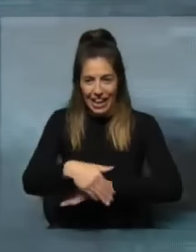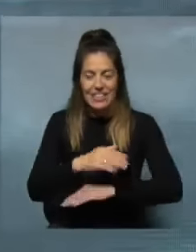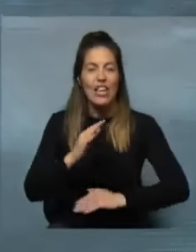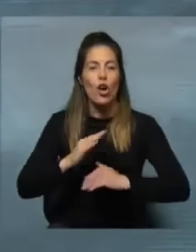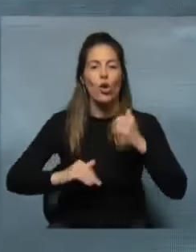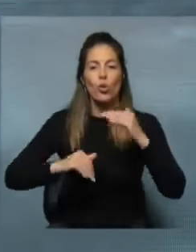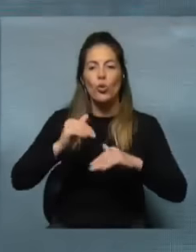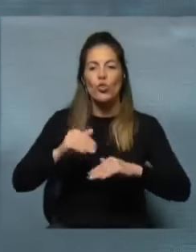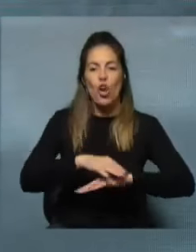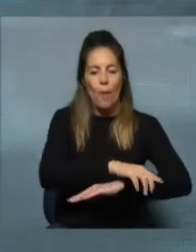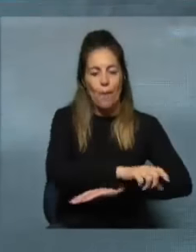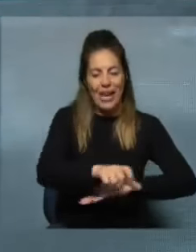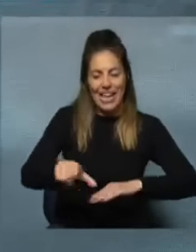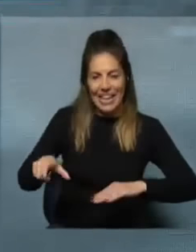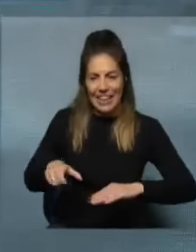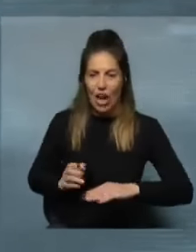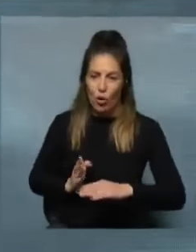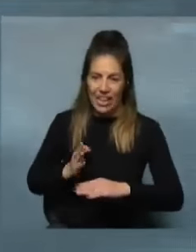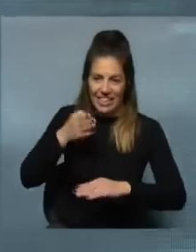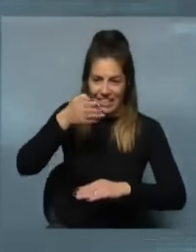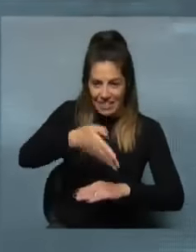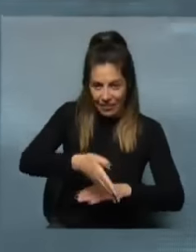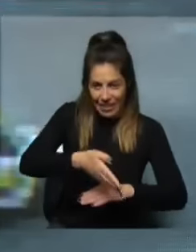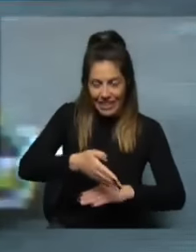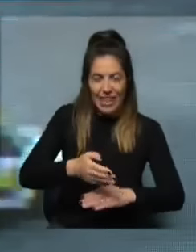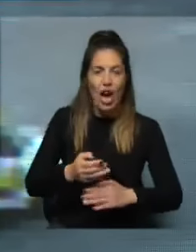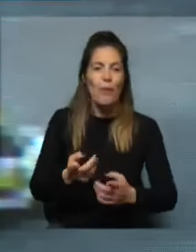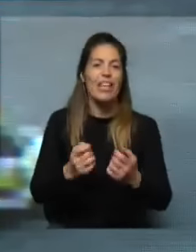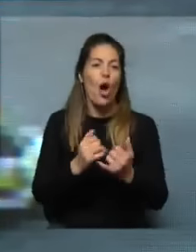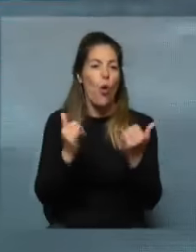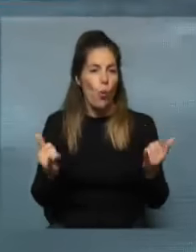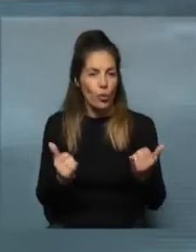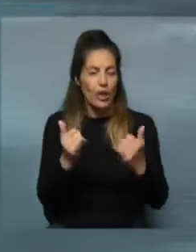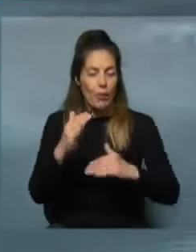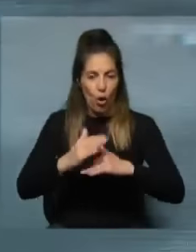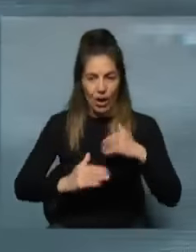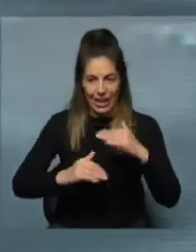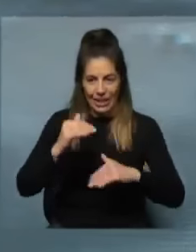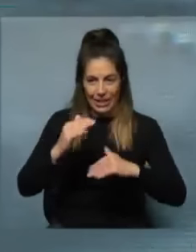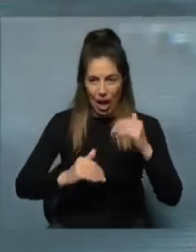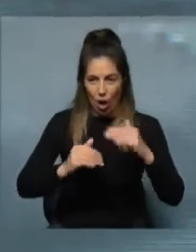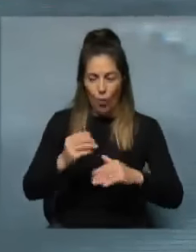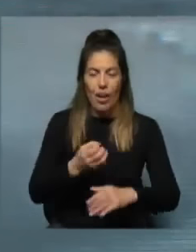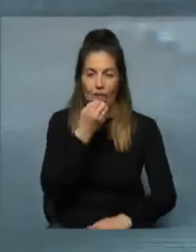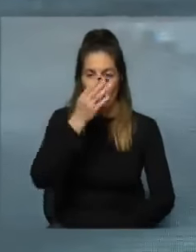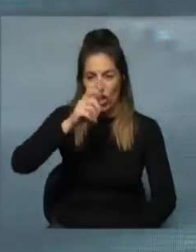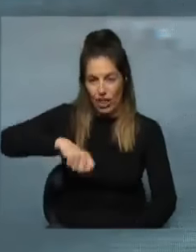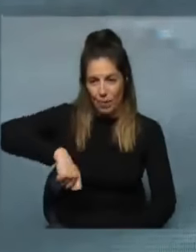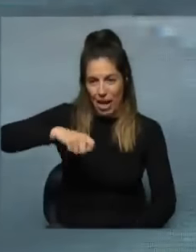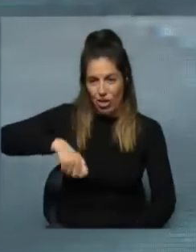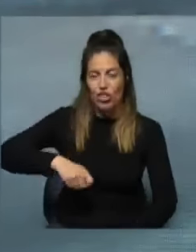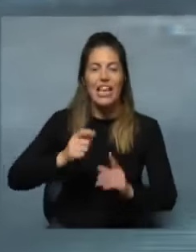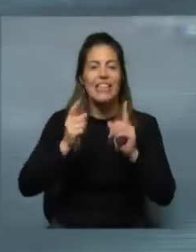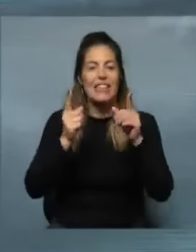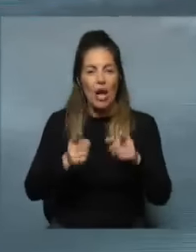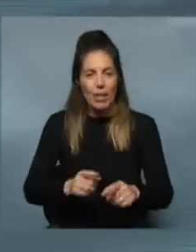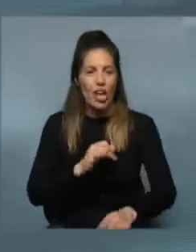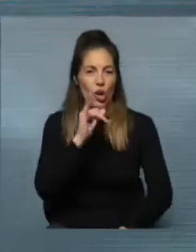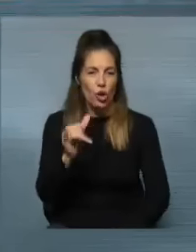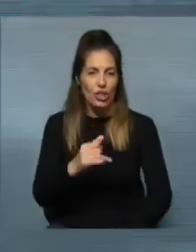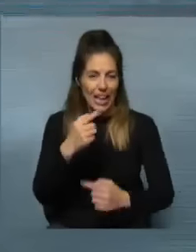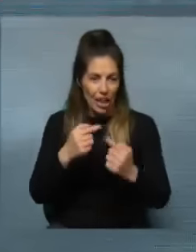de veredas con accesibilidad, así que va a llevar un tiempito esta obra por esta zona de Flor de Maroñas. Y también comentarles